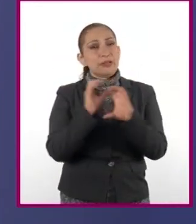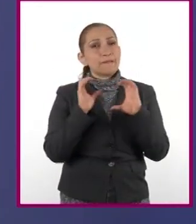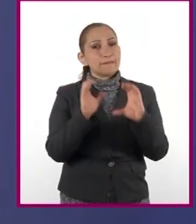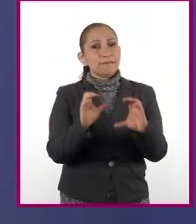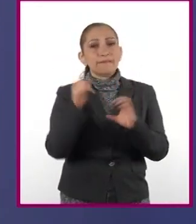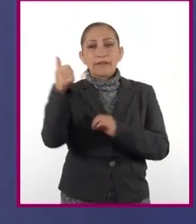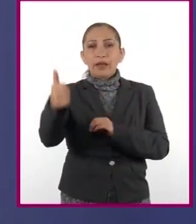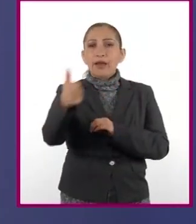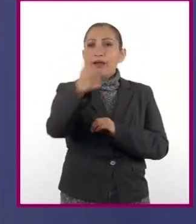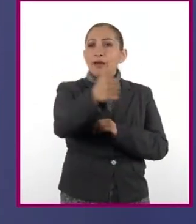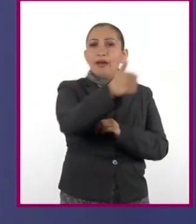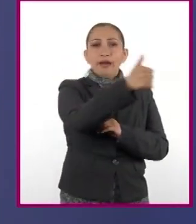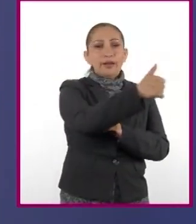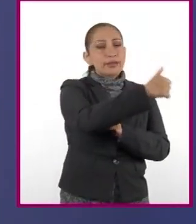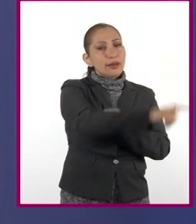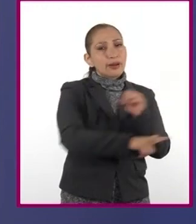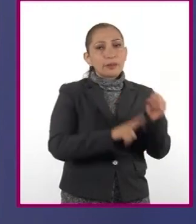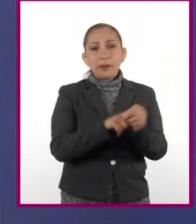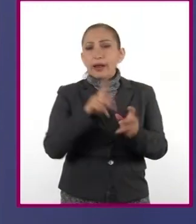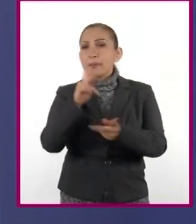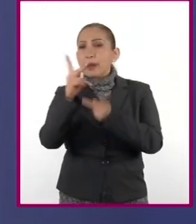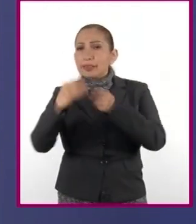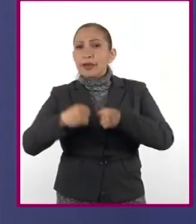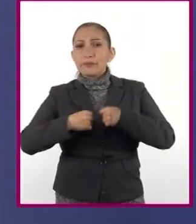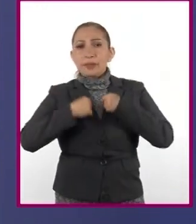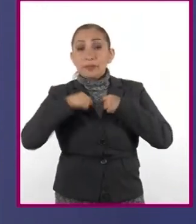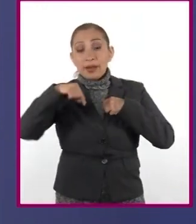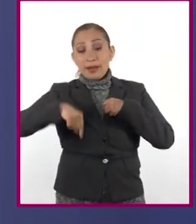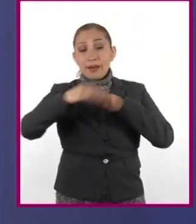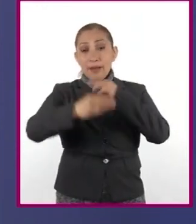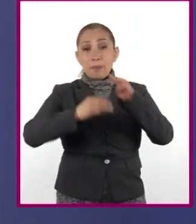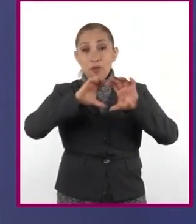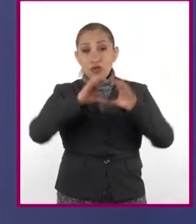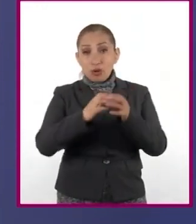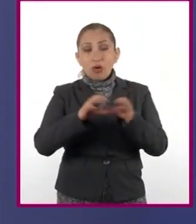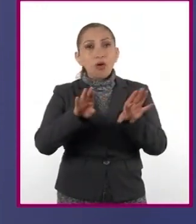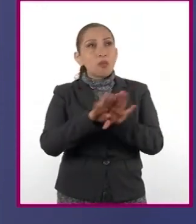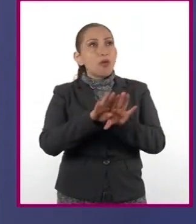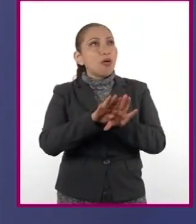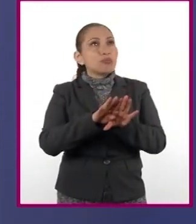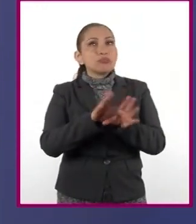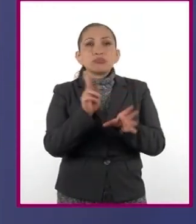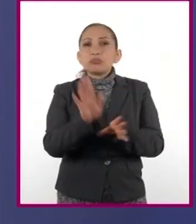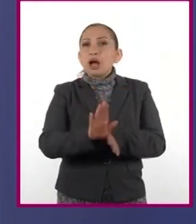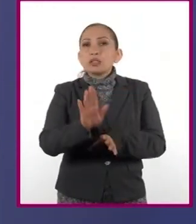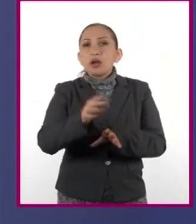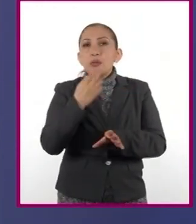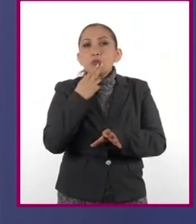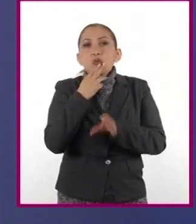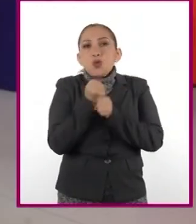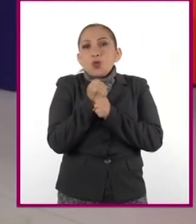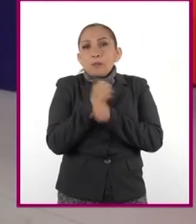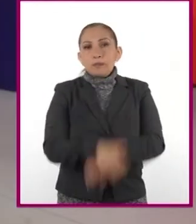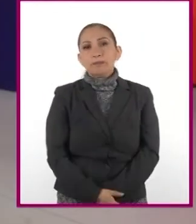cuidemos cada uno de los organismos que viven en nuestro planeta, como si representaran una especie